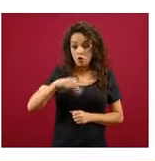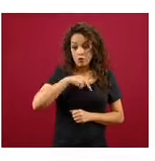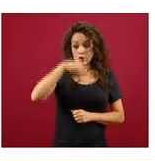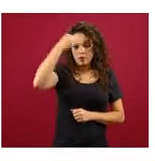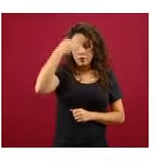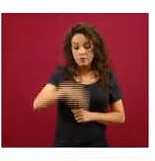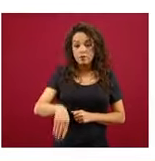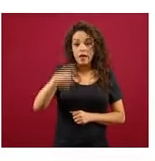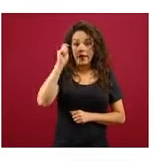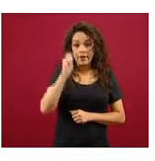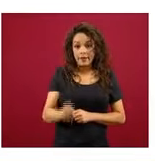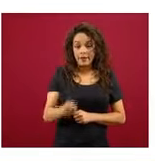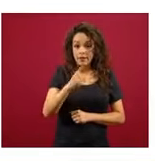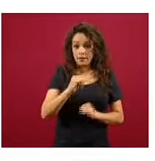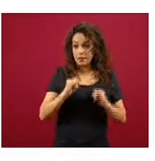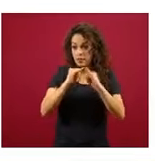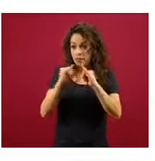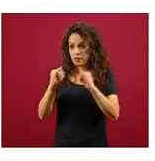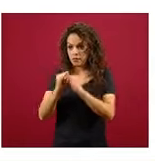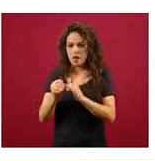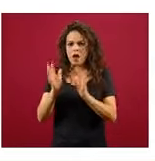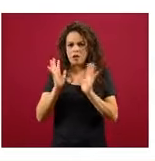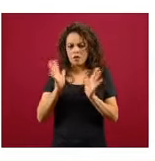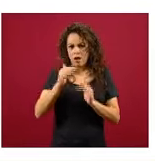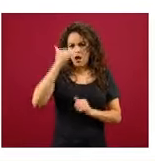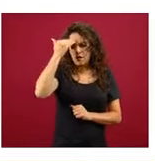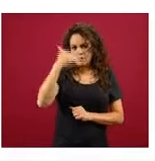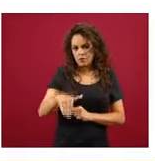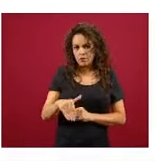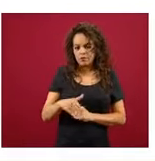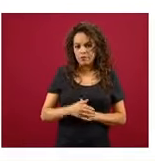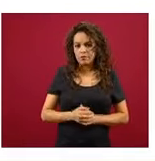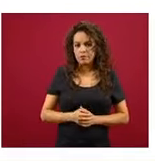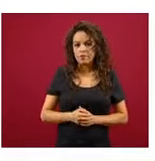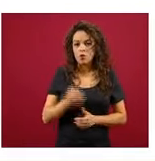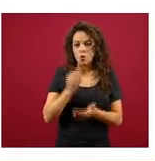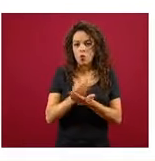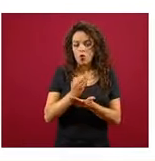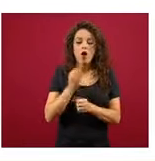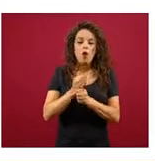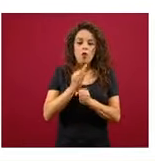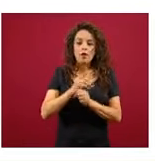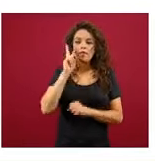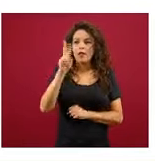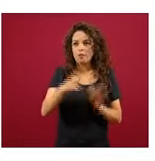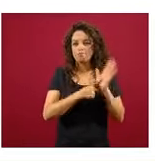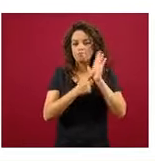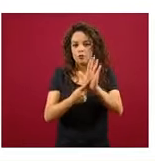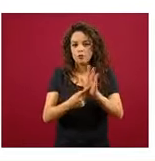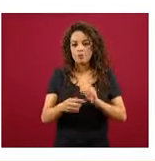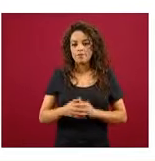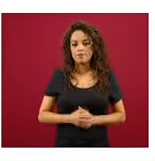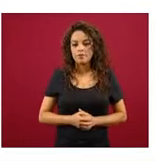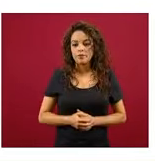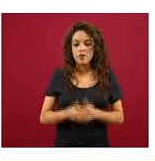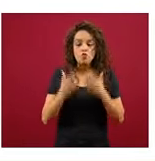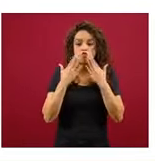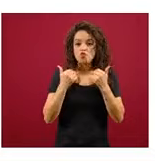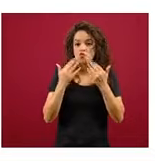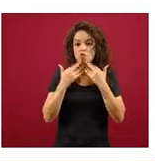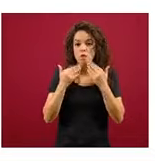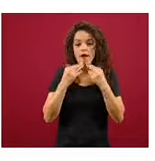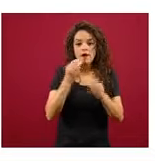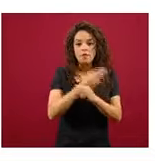o intuimos, suponemos, y de hecho ya nos hemos aproximado a esto y les voy a mostrar de qué manera, no tienen ni los recursos ni la